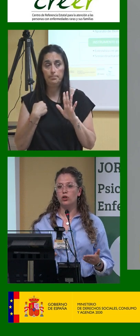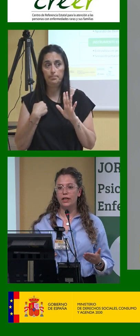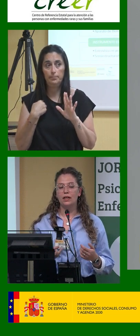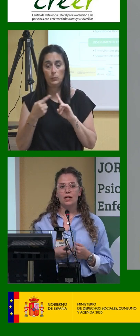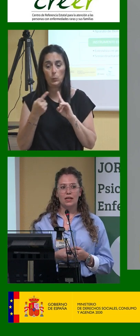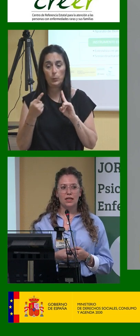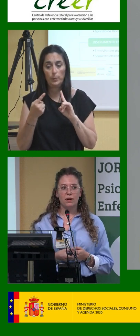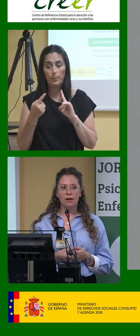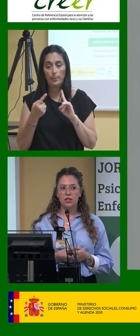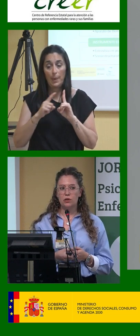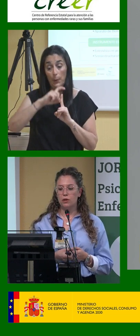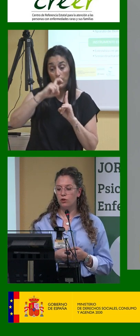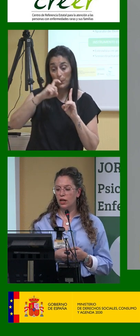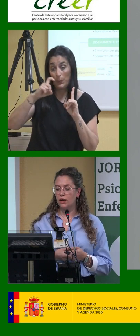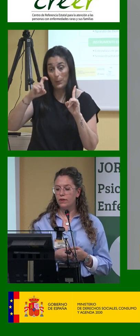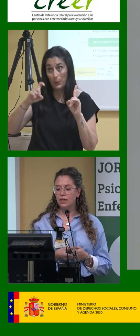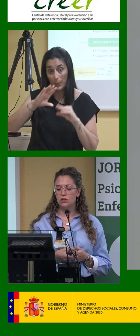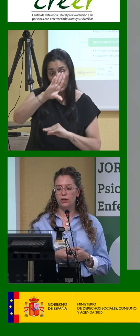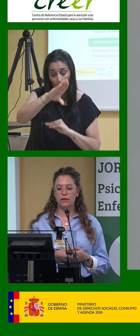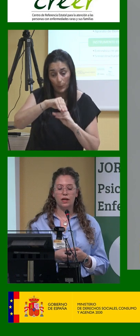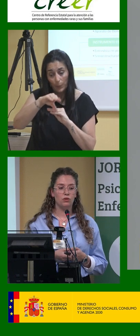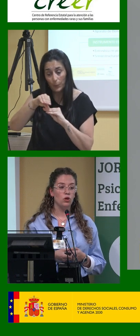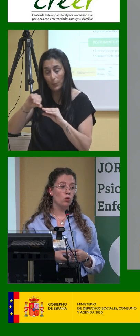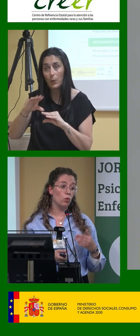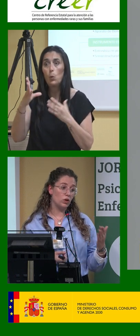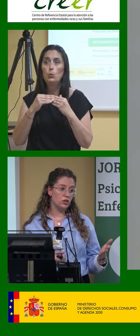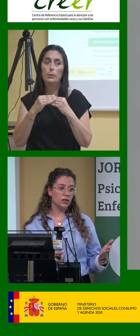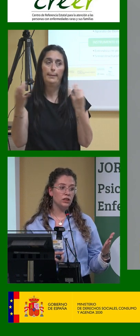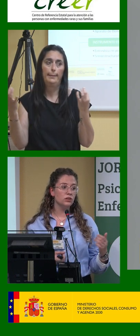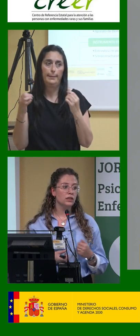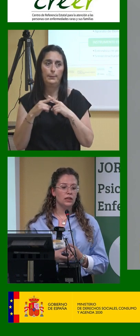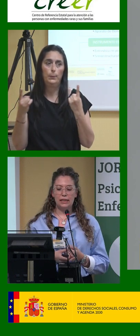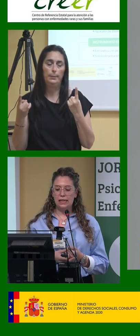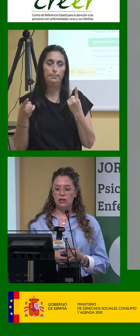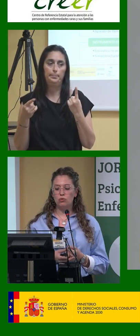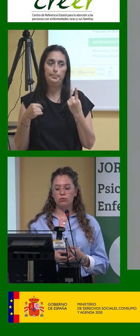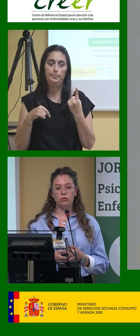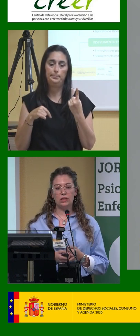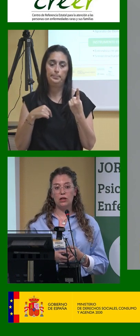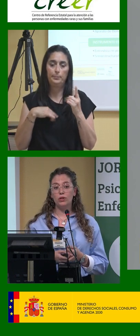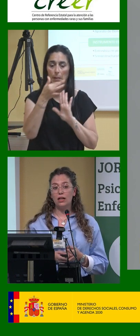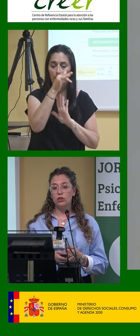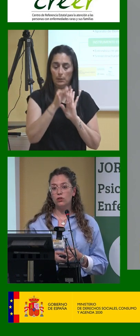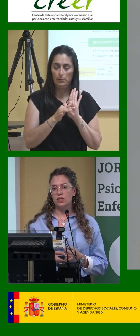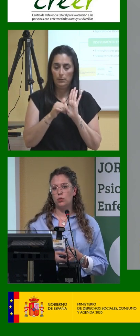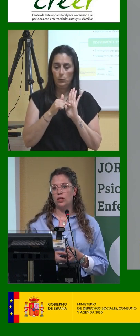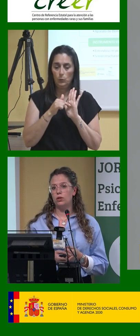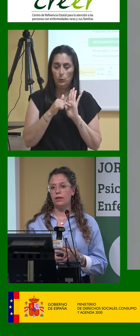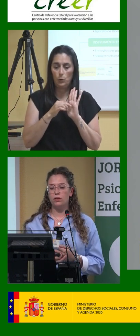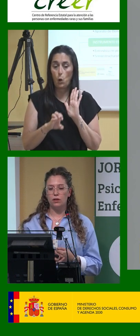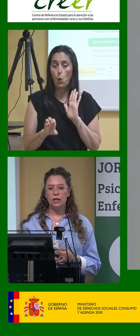poder recoger esas variables sociodemográficas se utilizaron un cuestionario que incluía el código